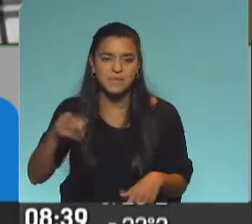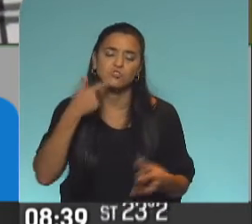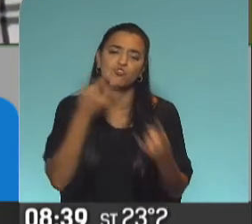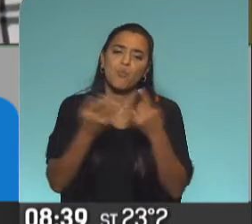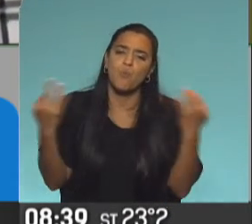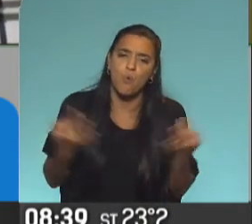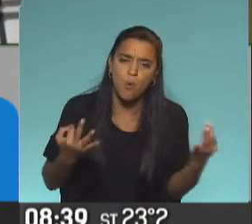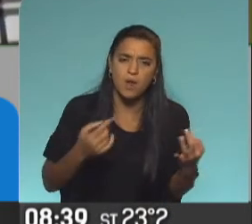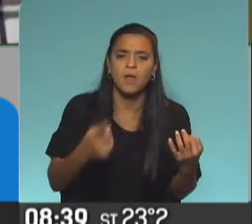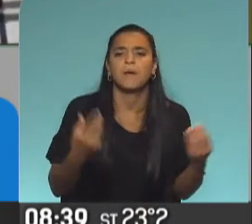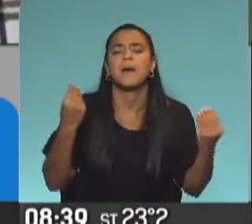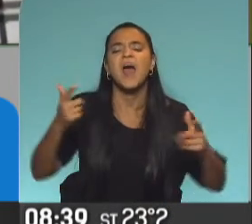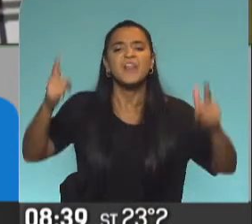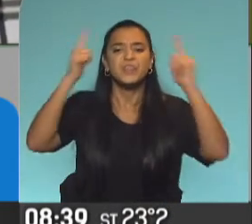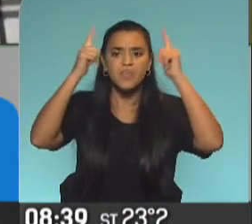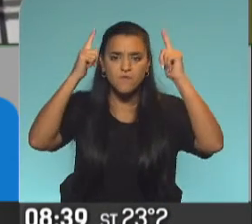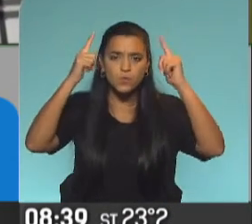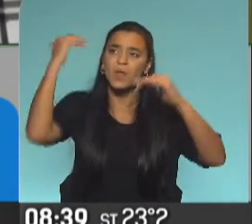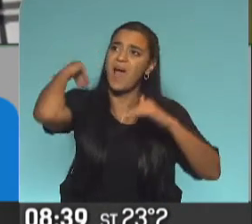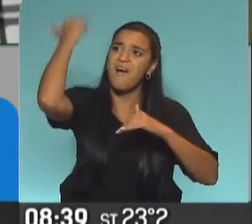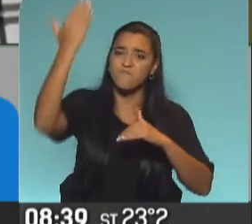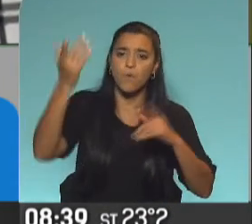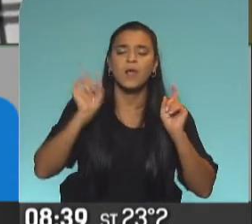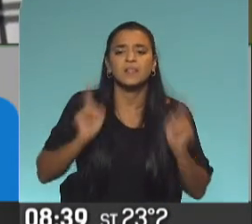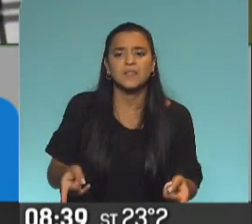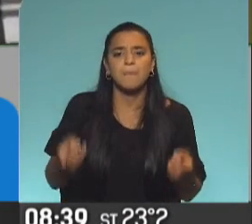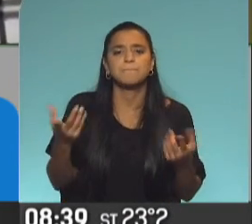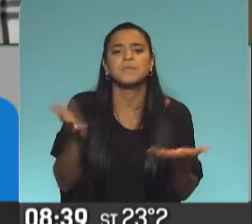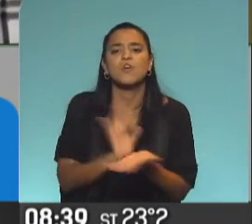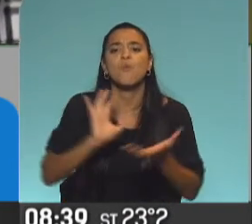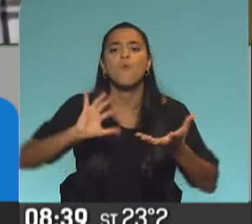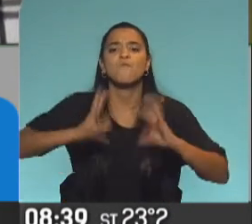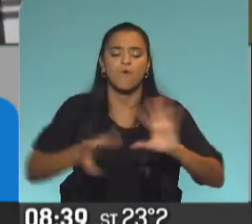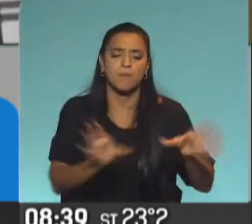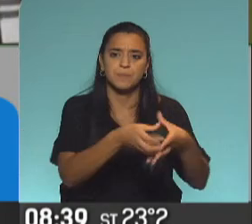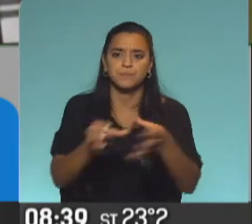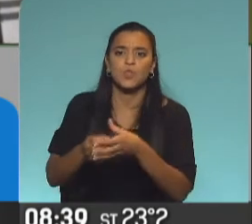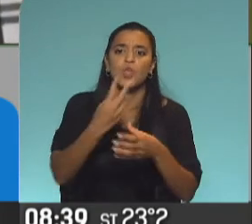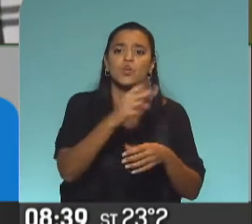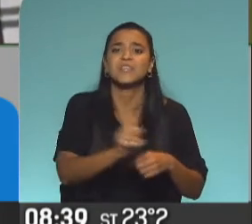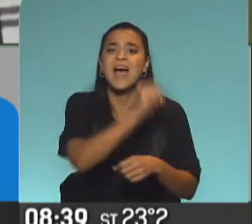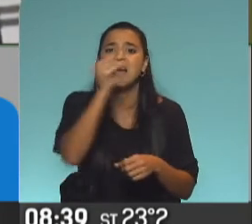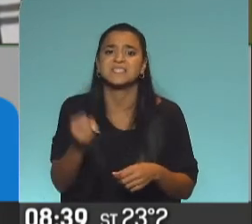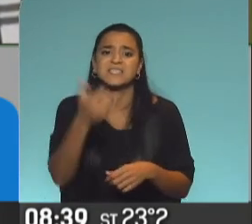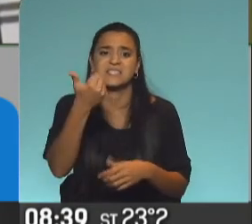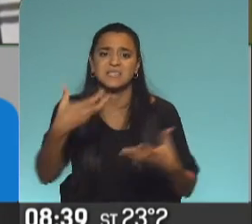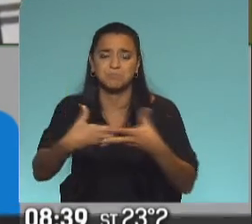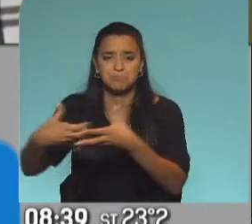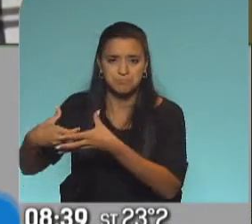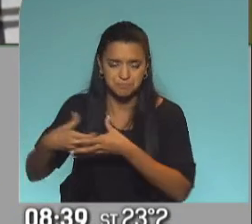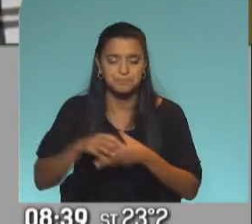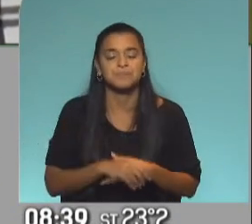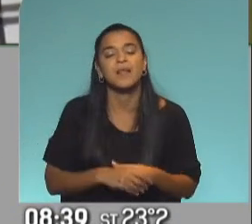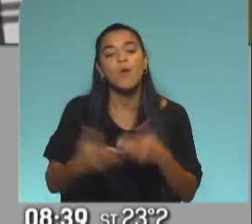entonces para disfrutar a cielo abierto y también con el formato burbujas de 2 a 6 personas. Ale,